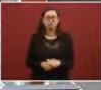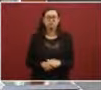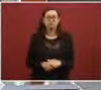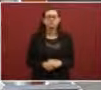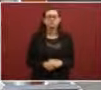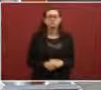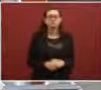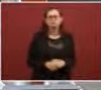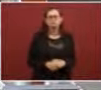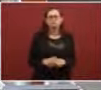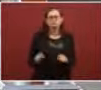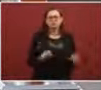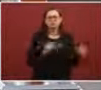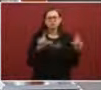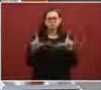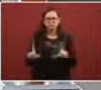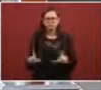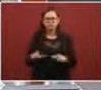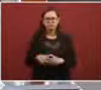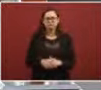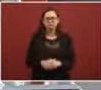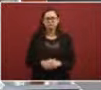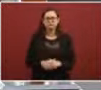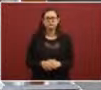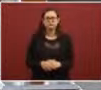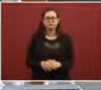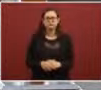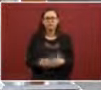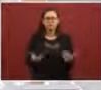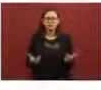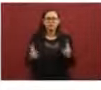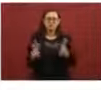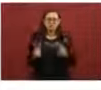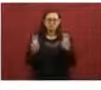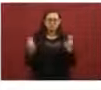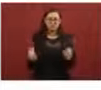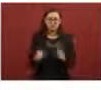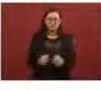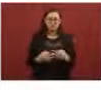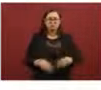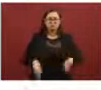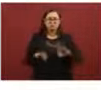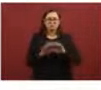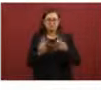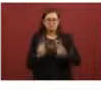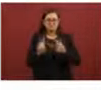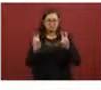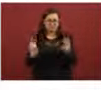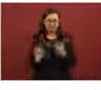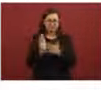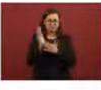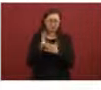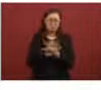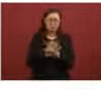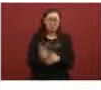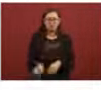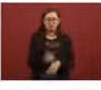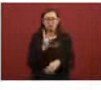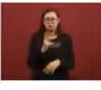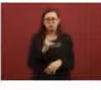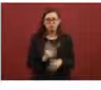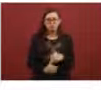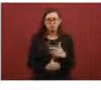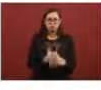lo menciono porque esto, a través de un mecanismo muy fino a favor de la inhibición y la regulación de dos procesos